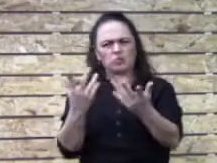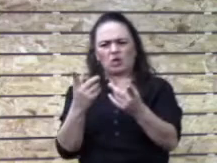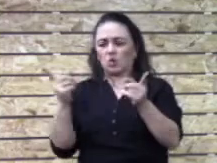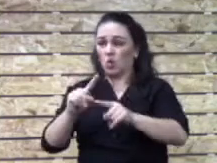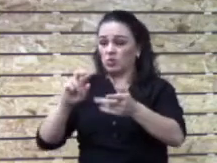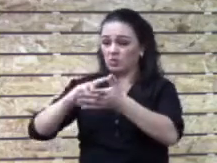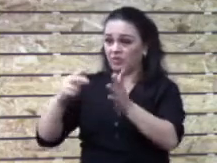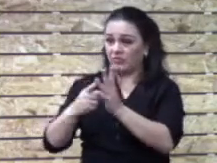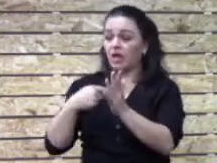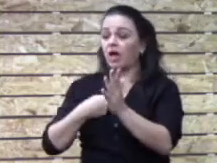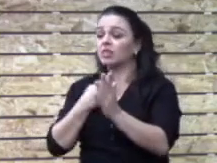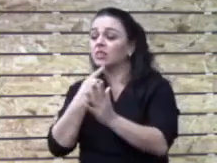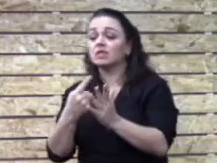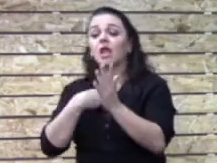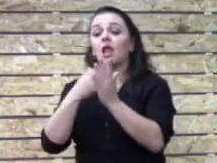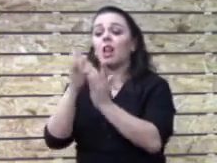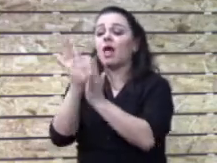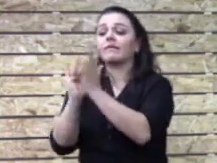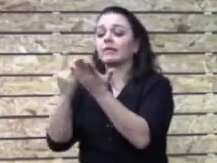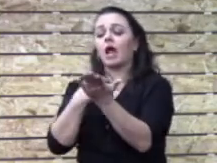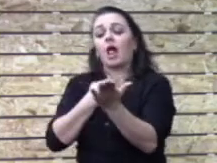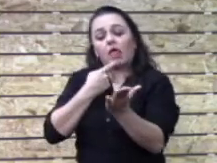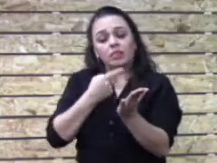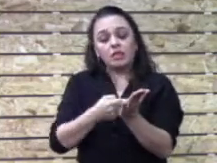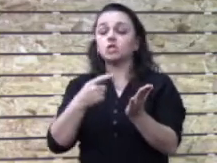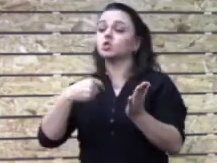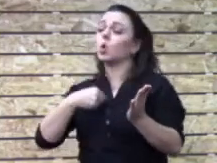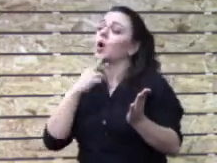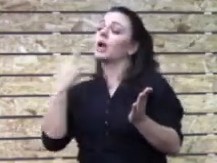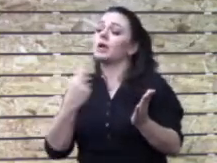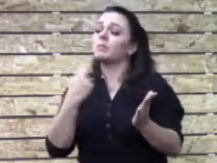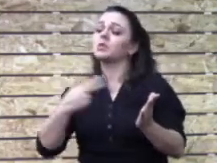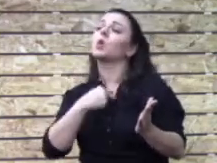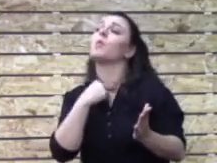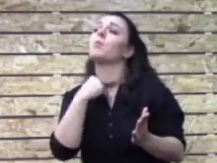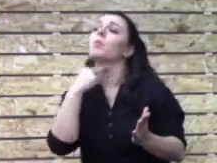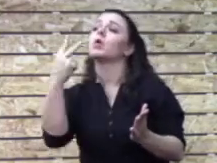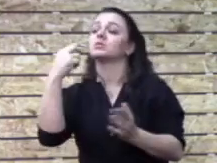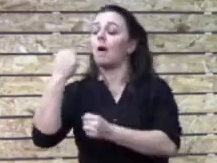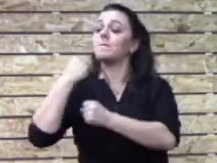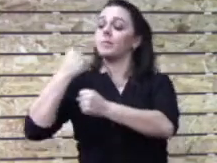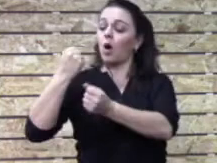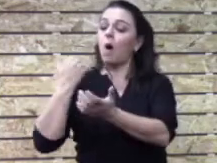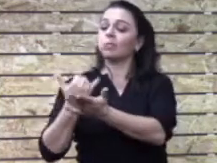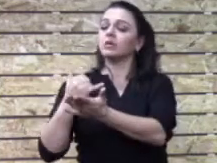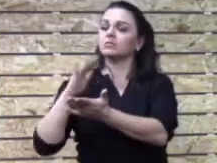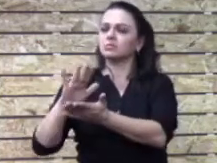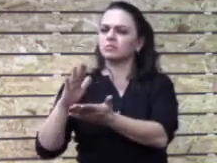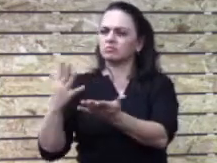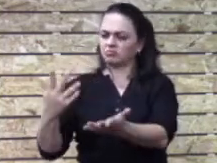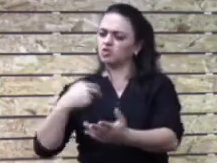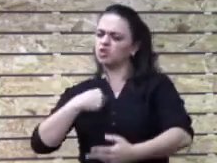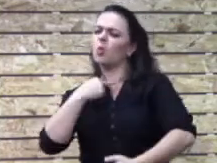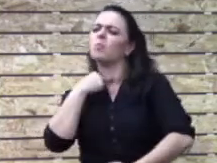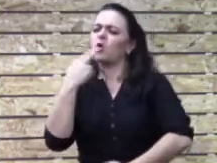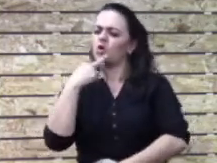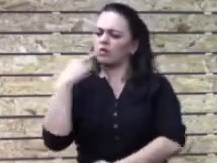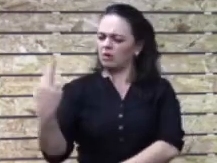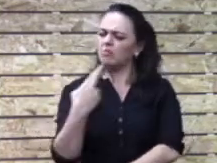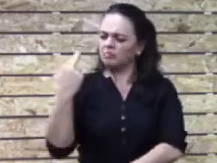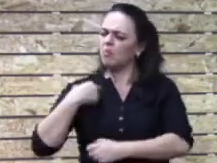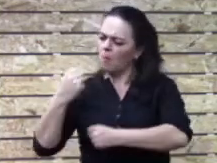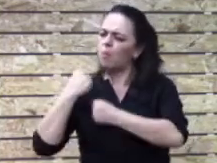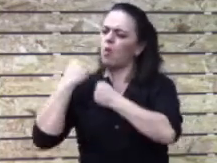la magia especial de cierta grandilocuencia, o el poder está en Dios, soberano sobre toda la creación, que